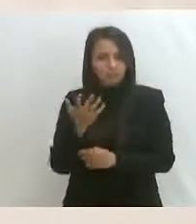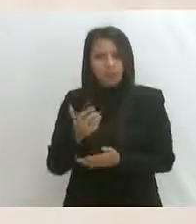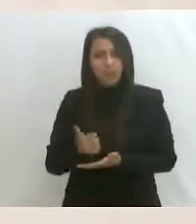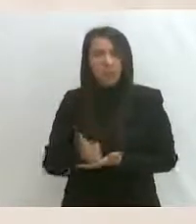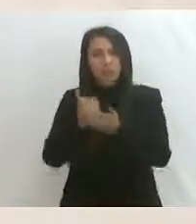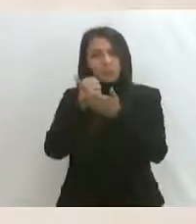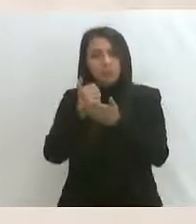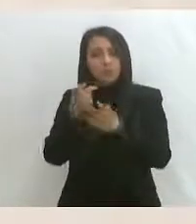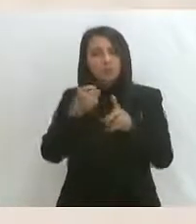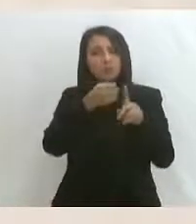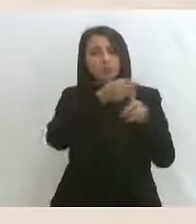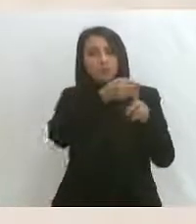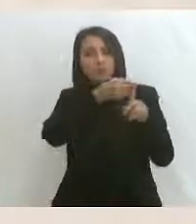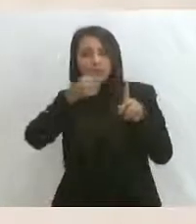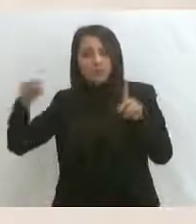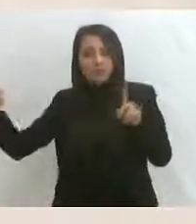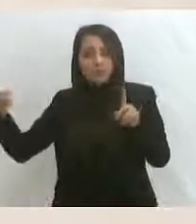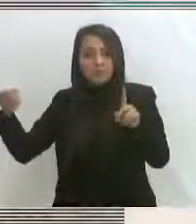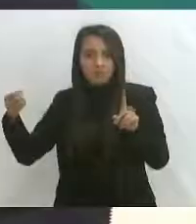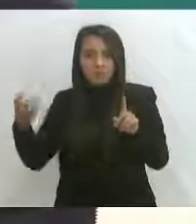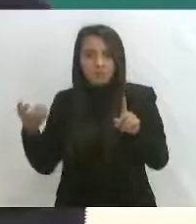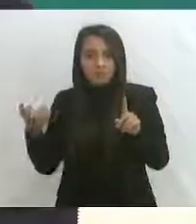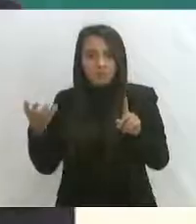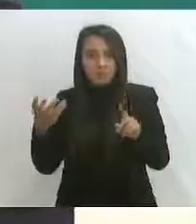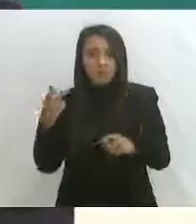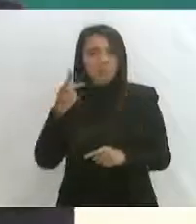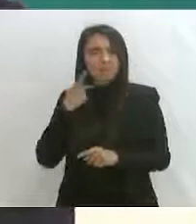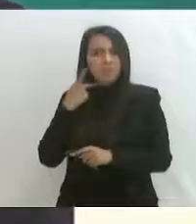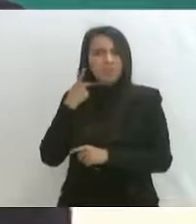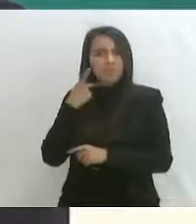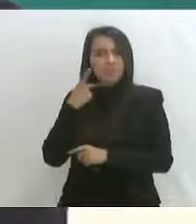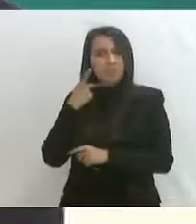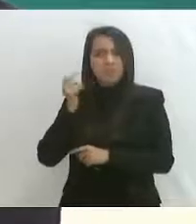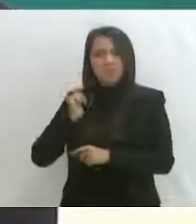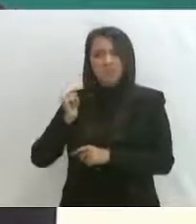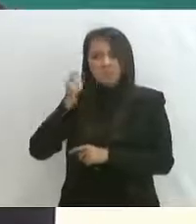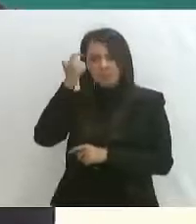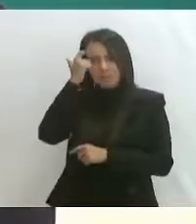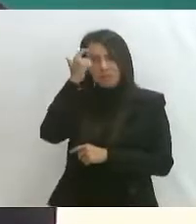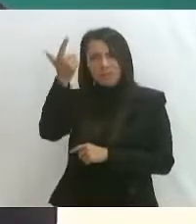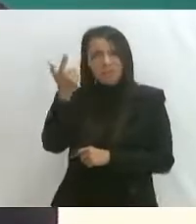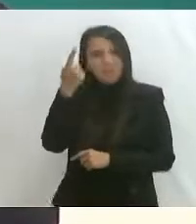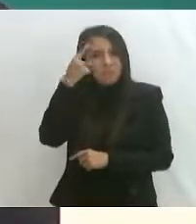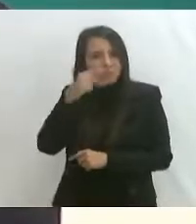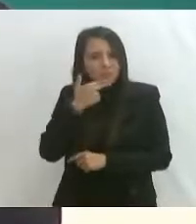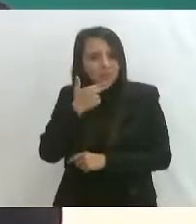¿Para qué se inventó la política, entre otras cosas?